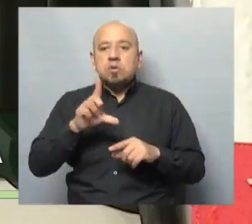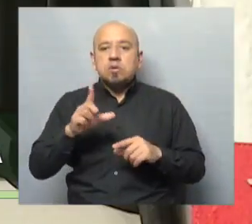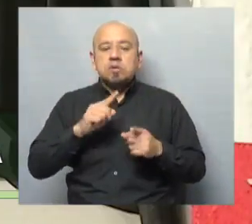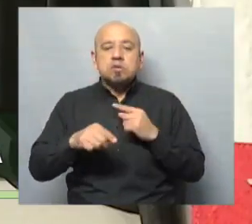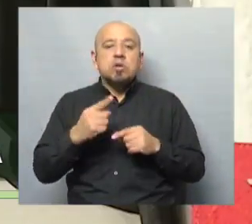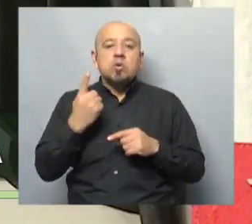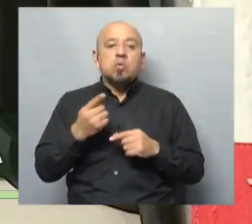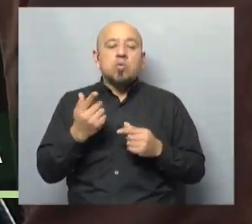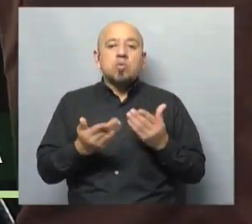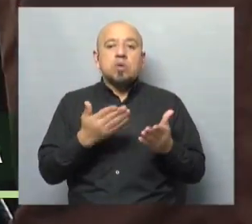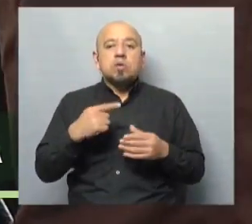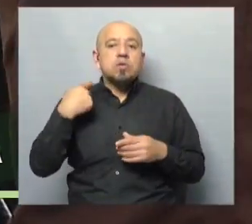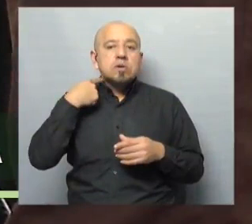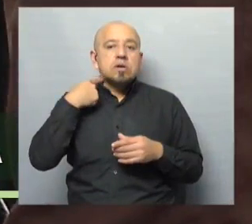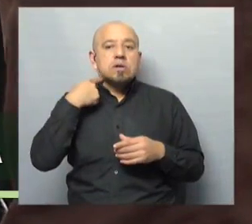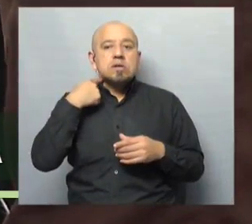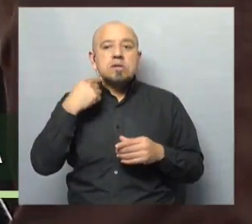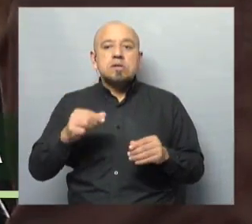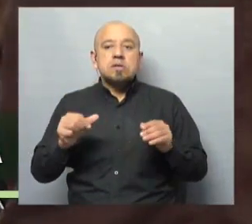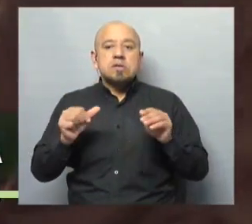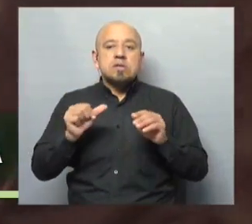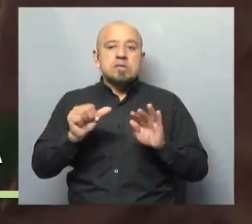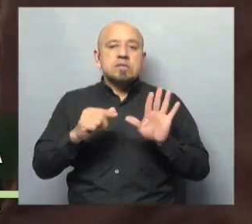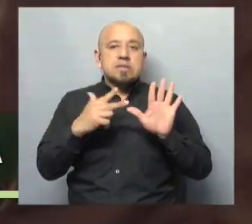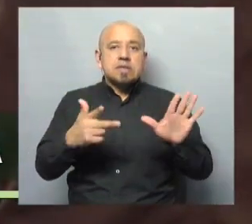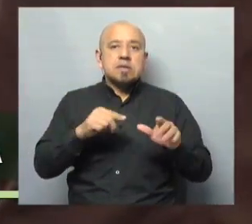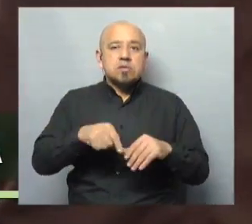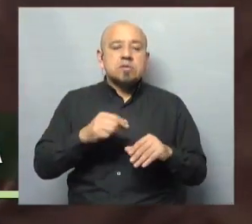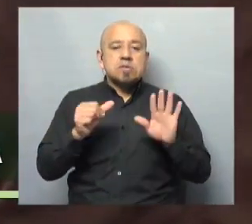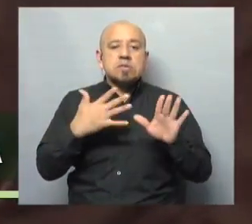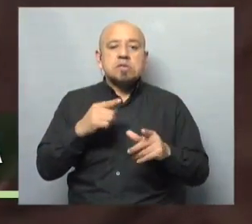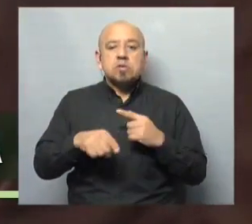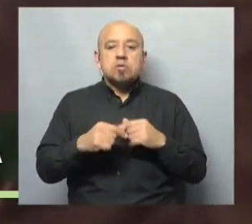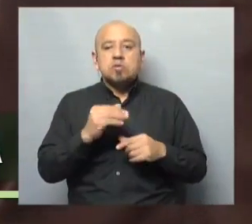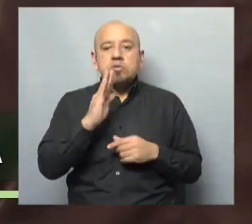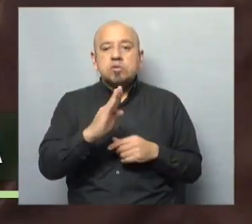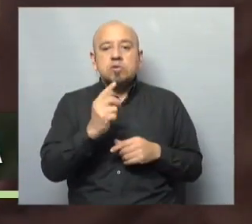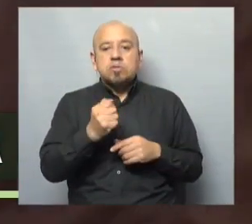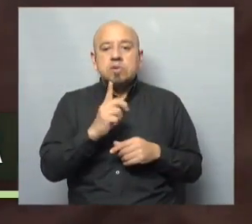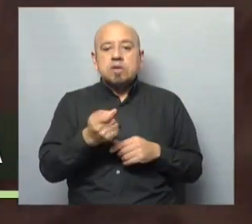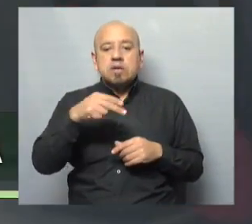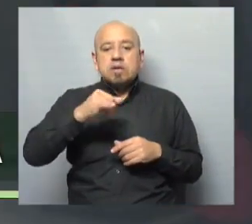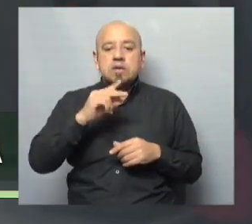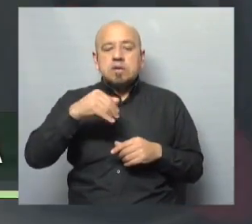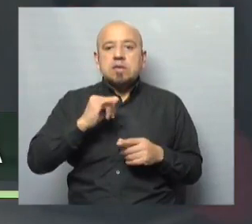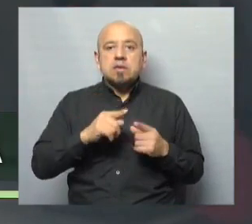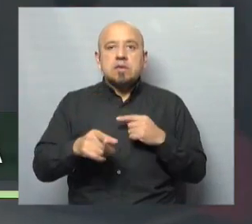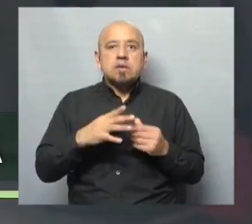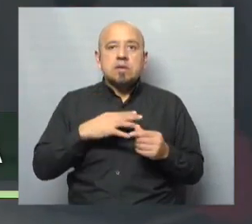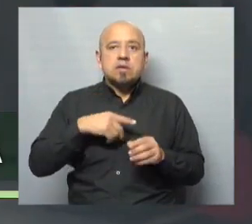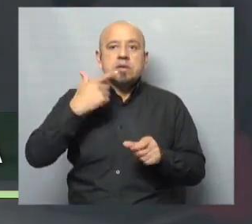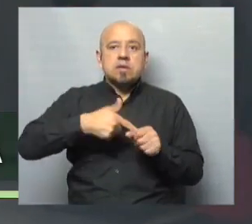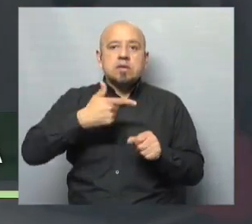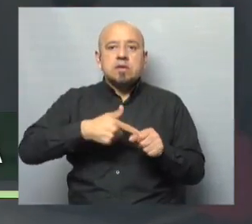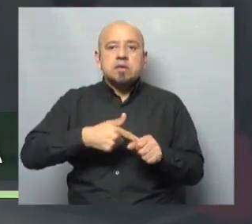de superga se mantendrá en 63 con 35 el ministro de industria y energía omar paganini reconoció que las proyecciones indicaban que la nafta podía